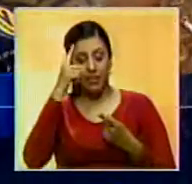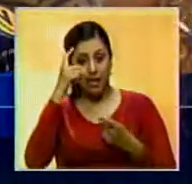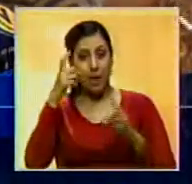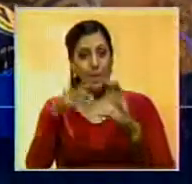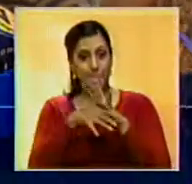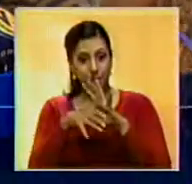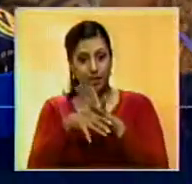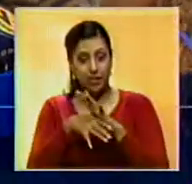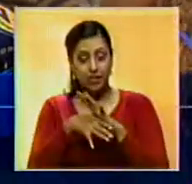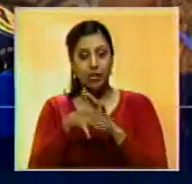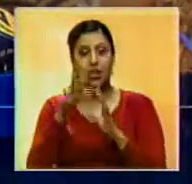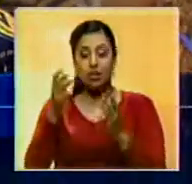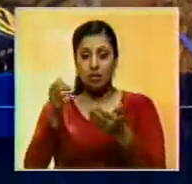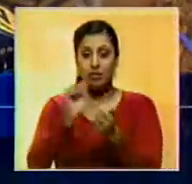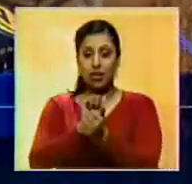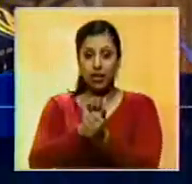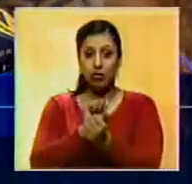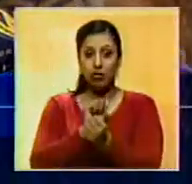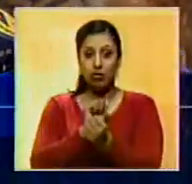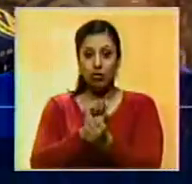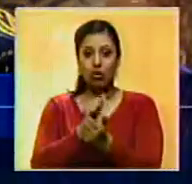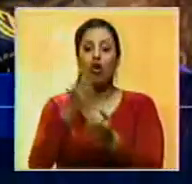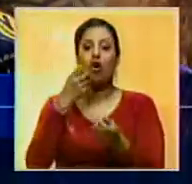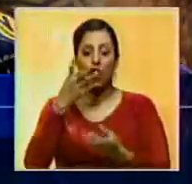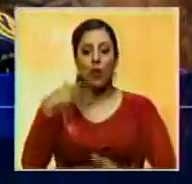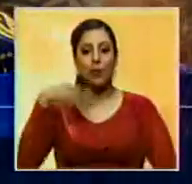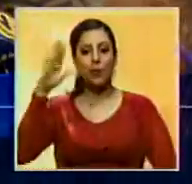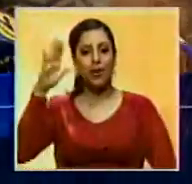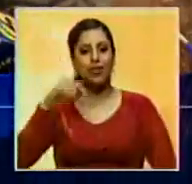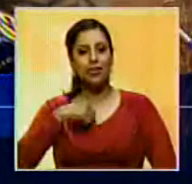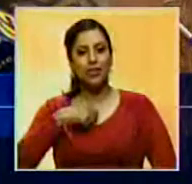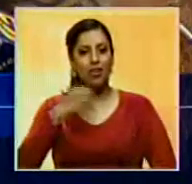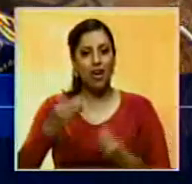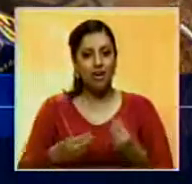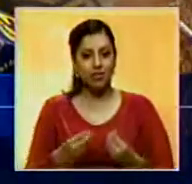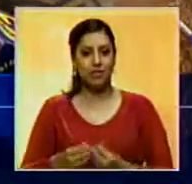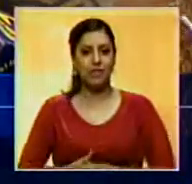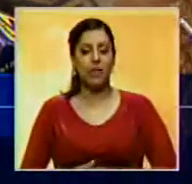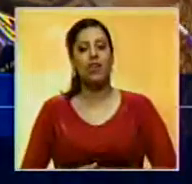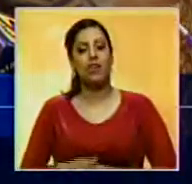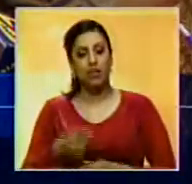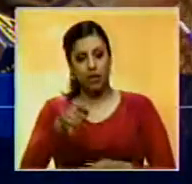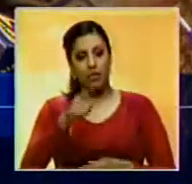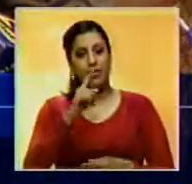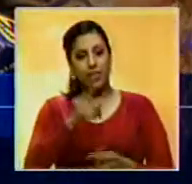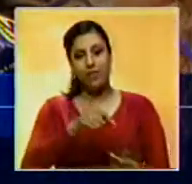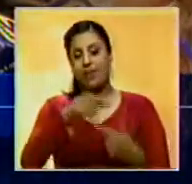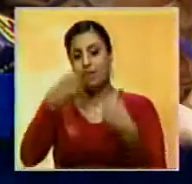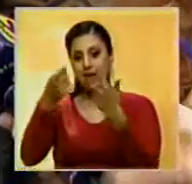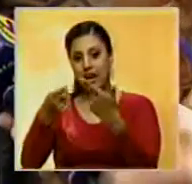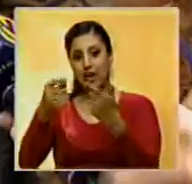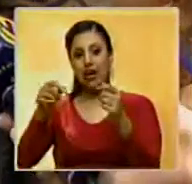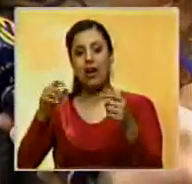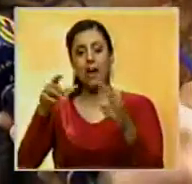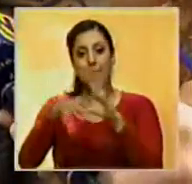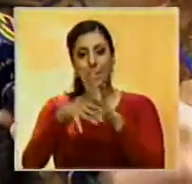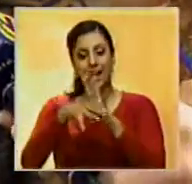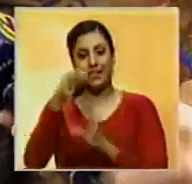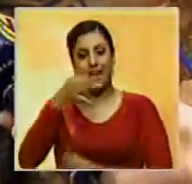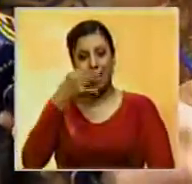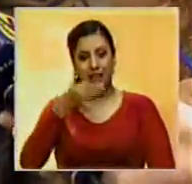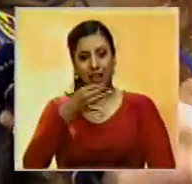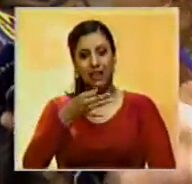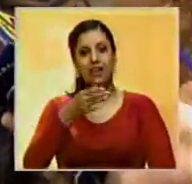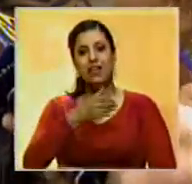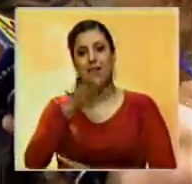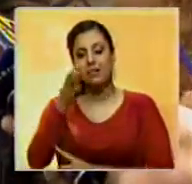martes, cuando los retienen, confiesan pues el delito y con ellos es que se dirigen hacia allá, el día martes en la tarde se